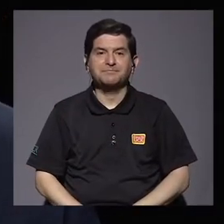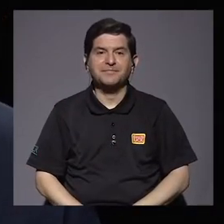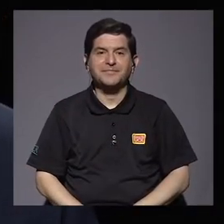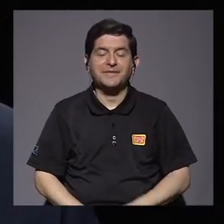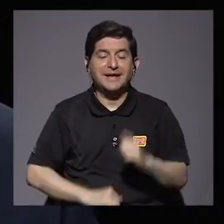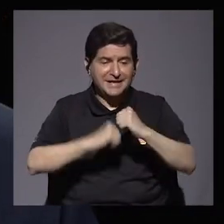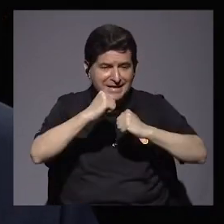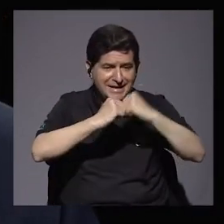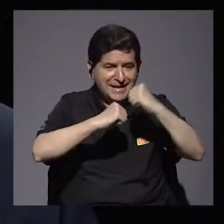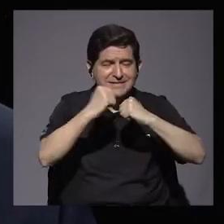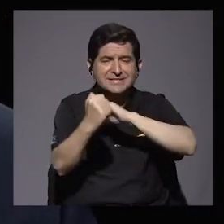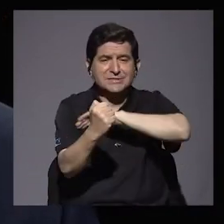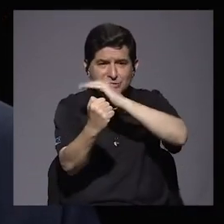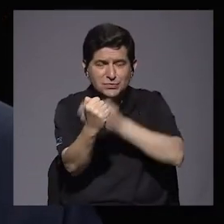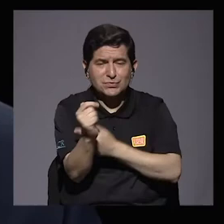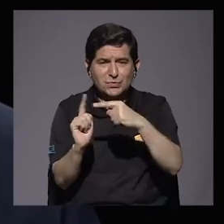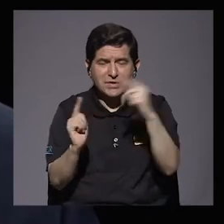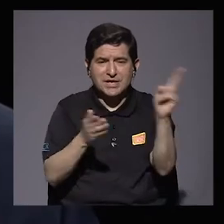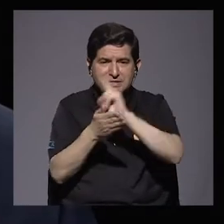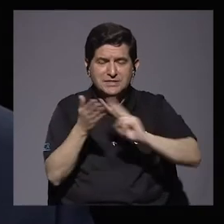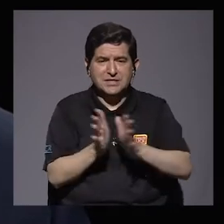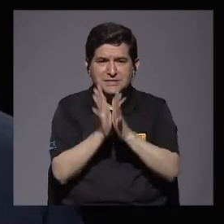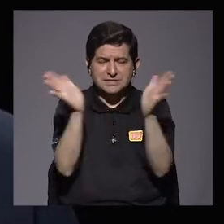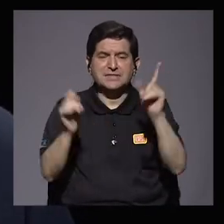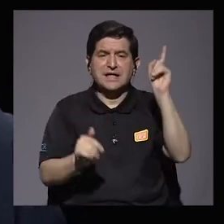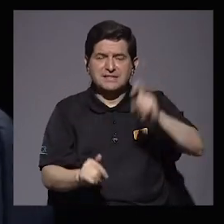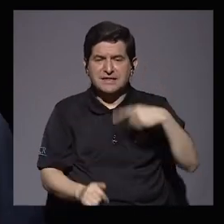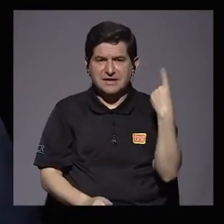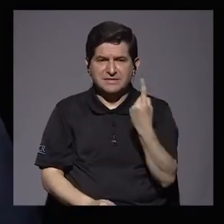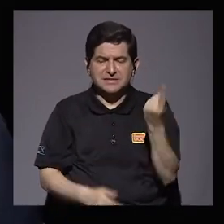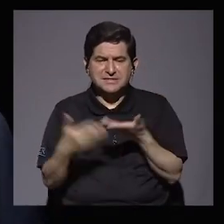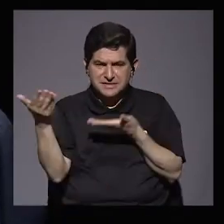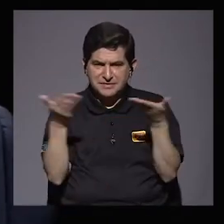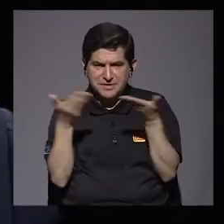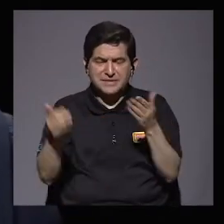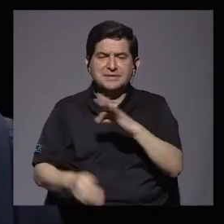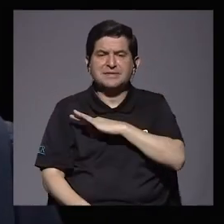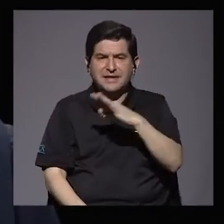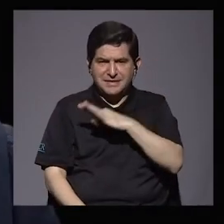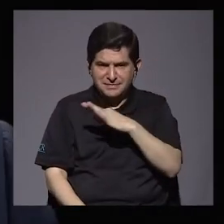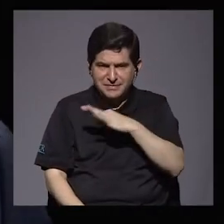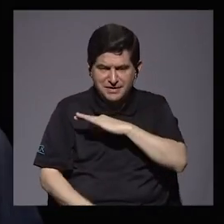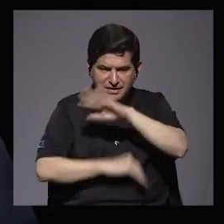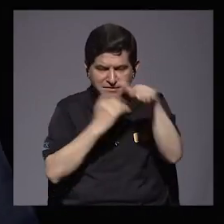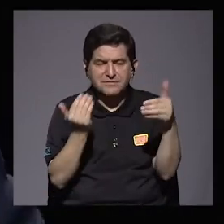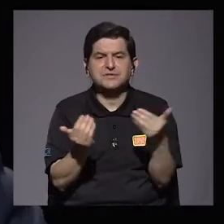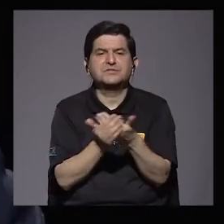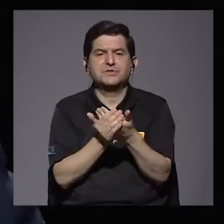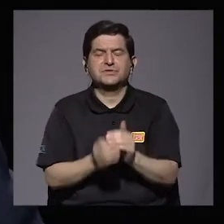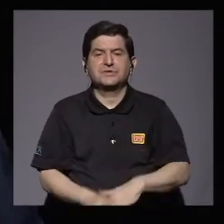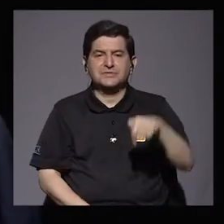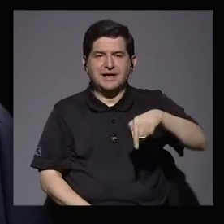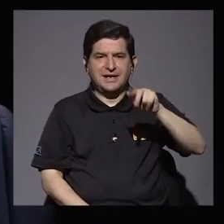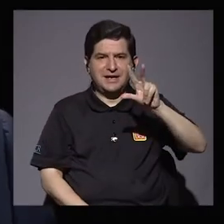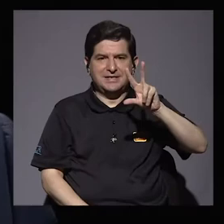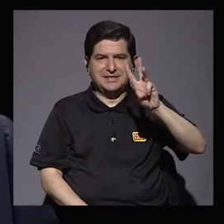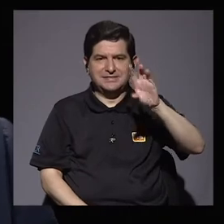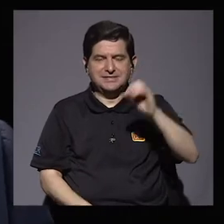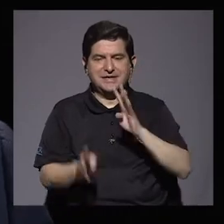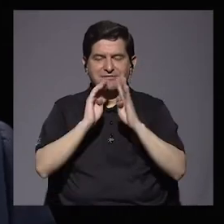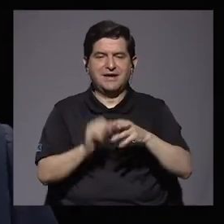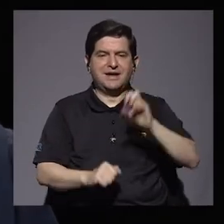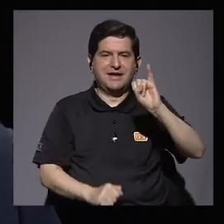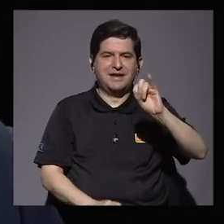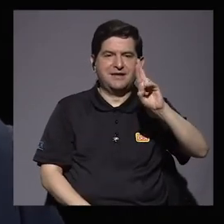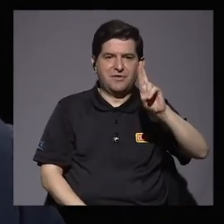Las estructuras de poder desde las universidades públicas deben siempre estar al servicio del bienestar de todos y todas. Estamos en 360 conversando con Doña